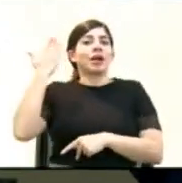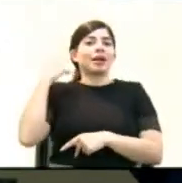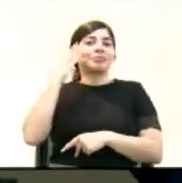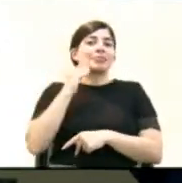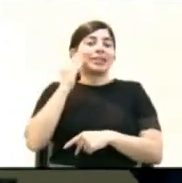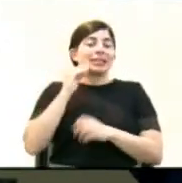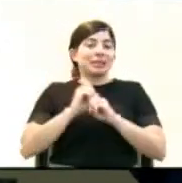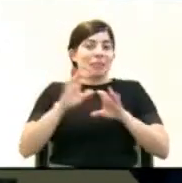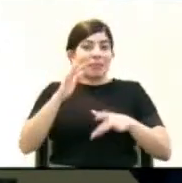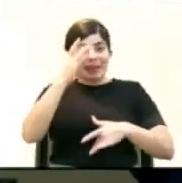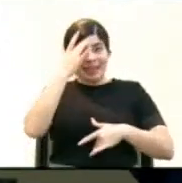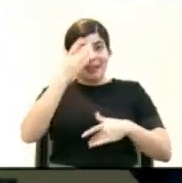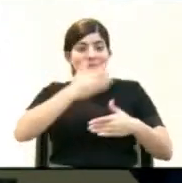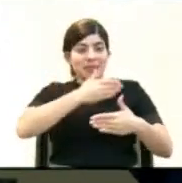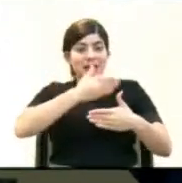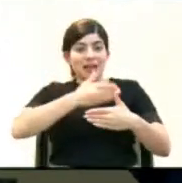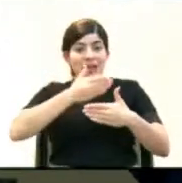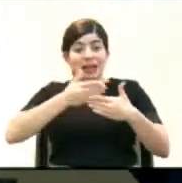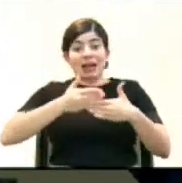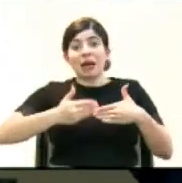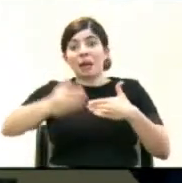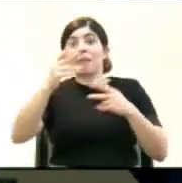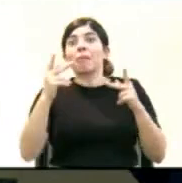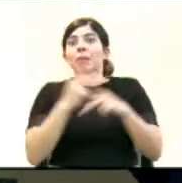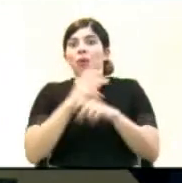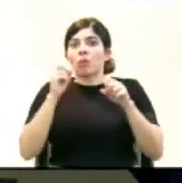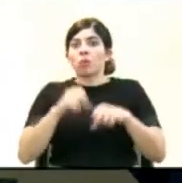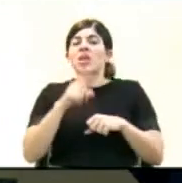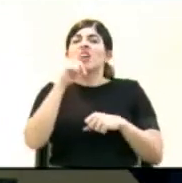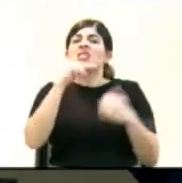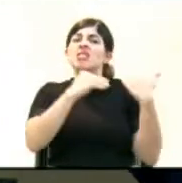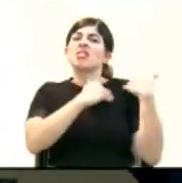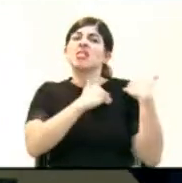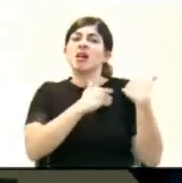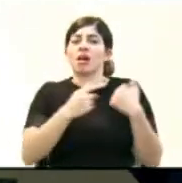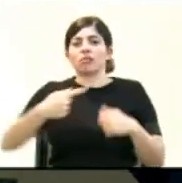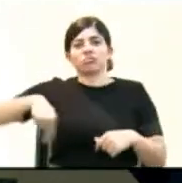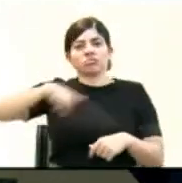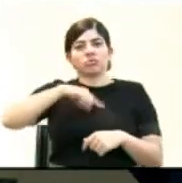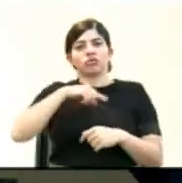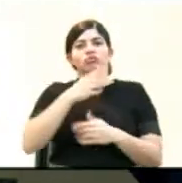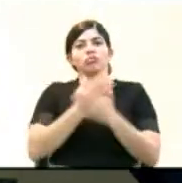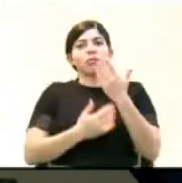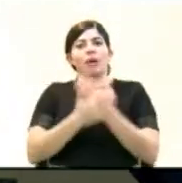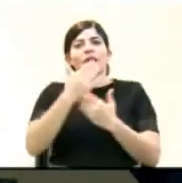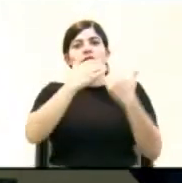pandemia. Y eso está en nuestras manos. Tenemos que reforzar las medidas